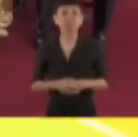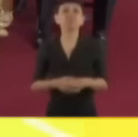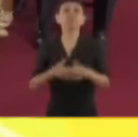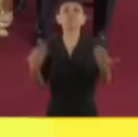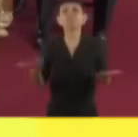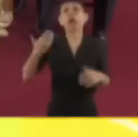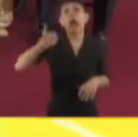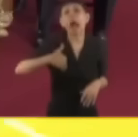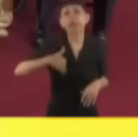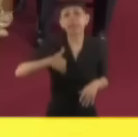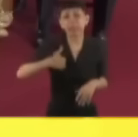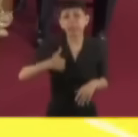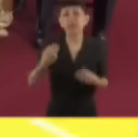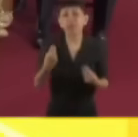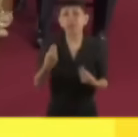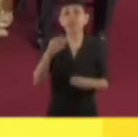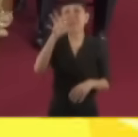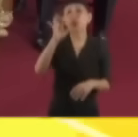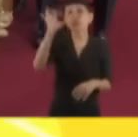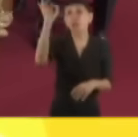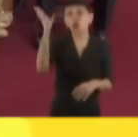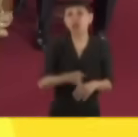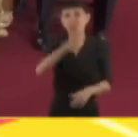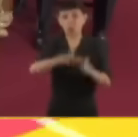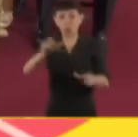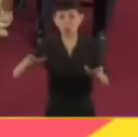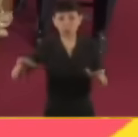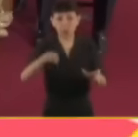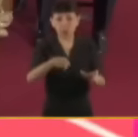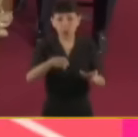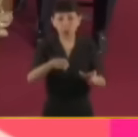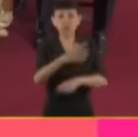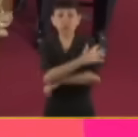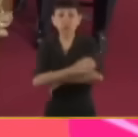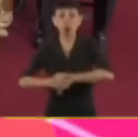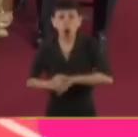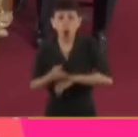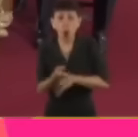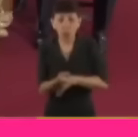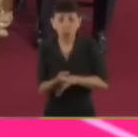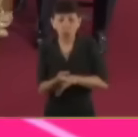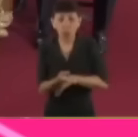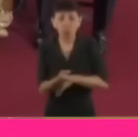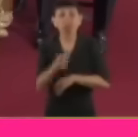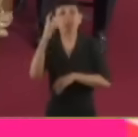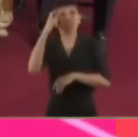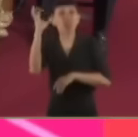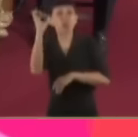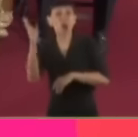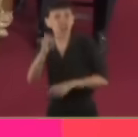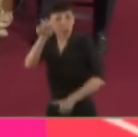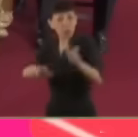las vote. Díganme de las 30 medidas estructurales, ¿cuántas pueden generar rechazo de la inmensa mayoría de la sociedad?